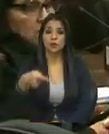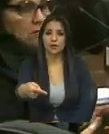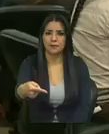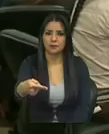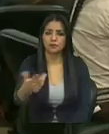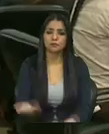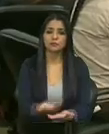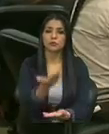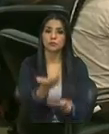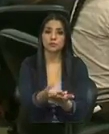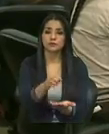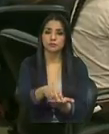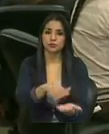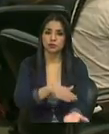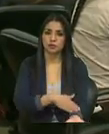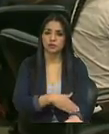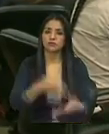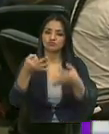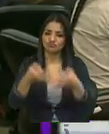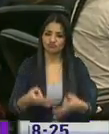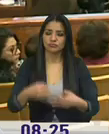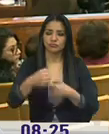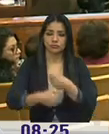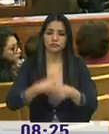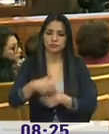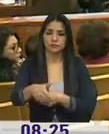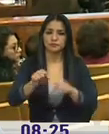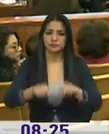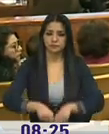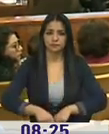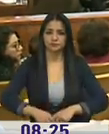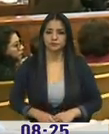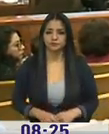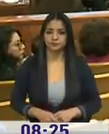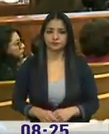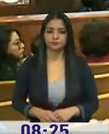su proyecto y lo efectúe durante los próximos años. Informó Sofía Vintimilla.